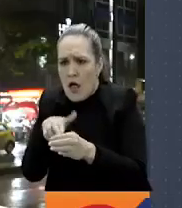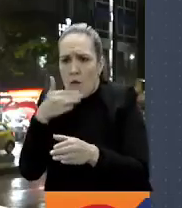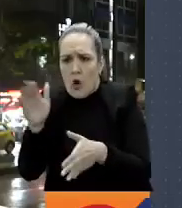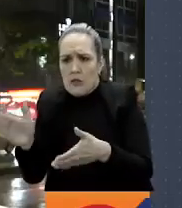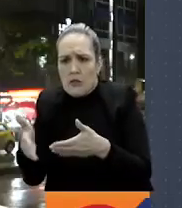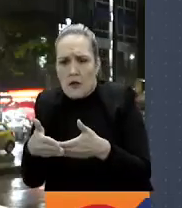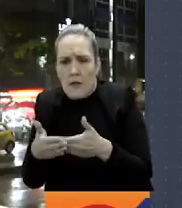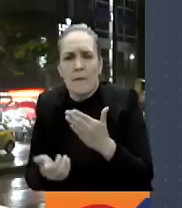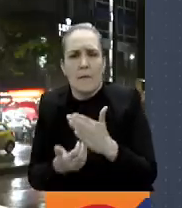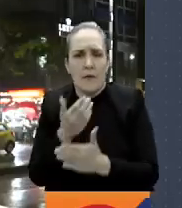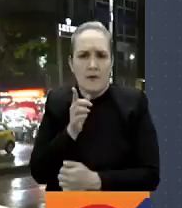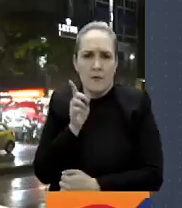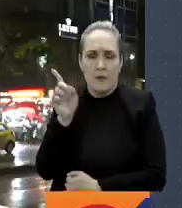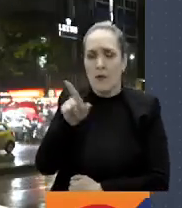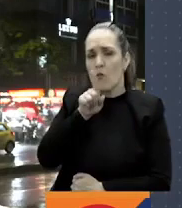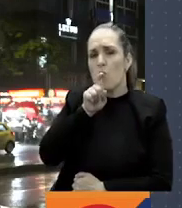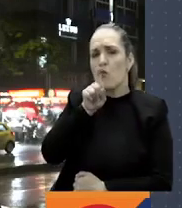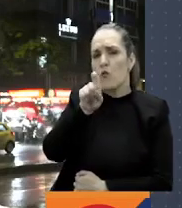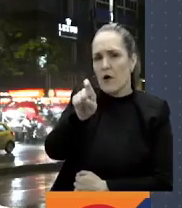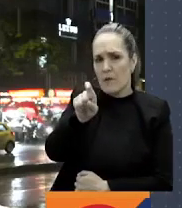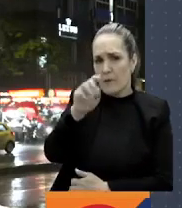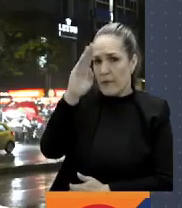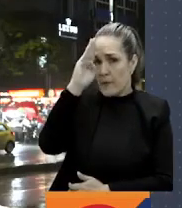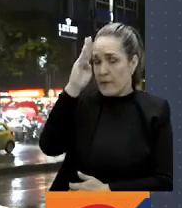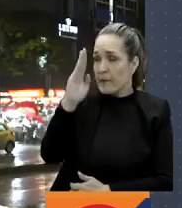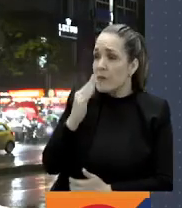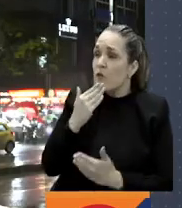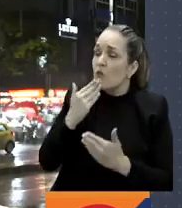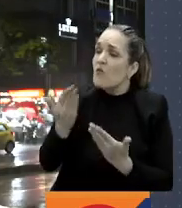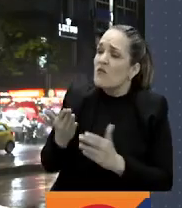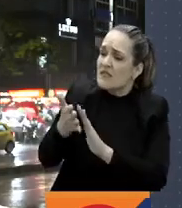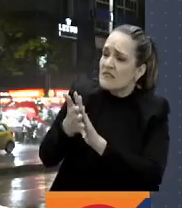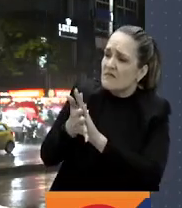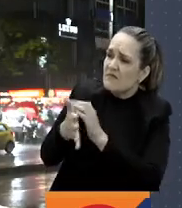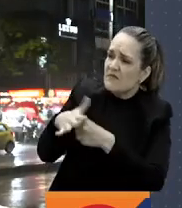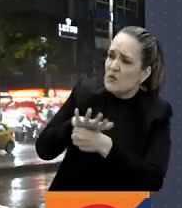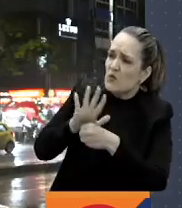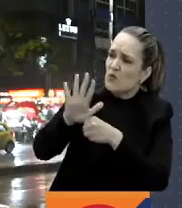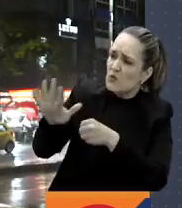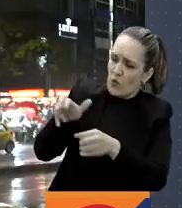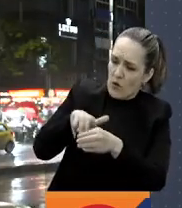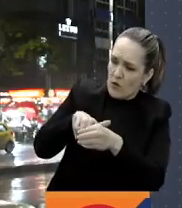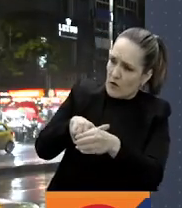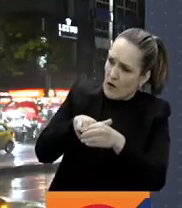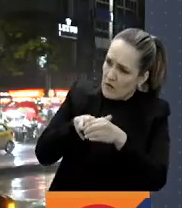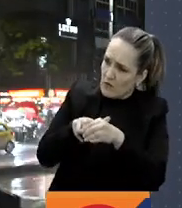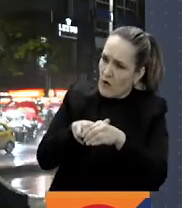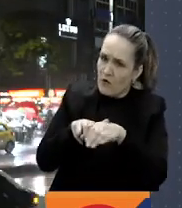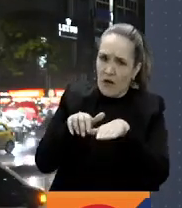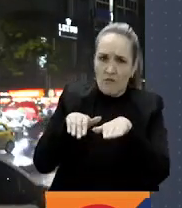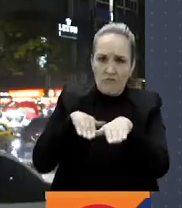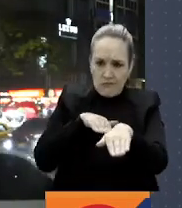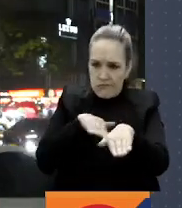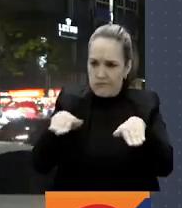con Bucaramanga. Joana Niño, buenas noches. Cuéntenos cómo está la situación en la capital de Santander.